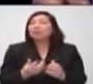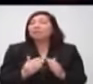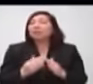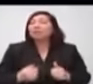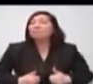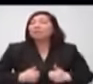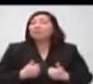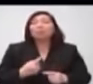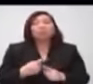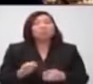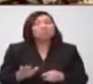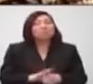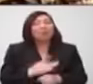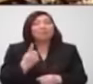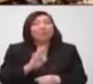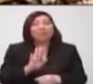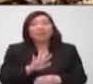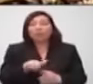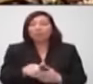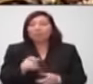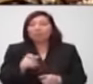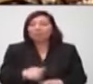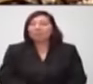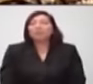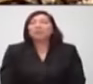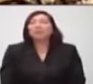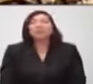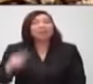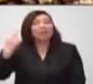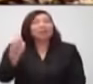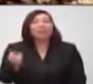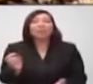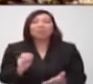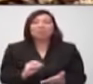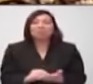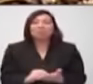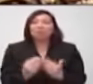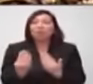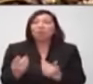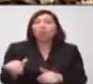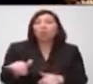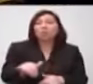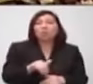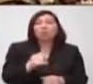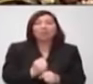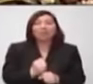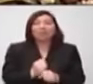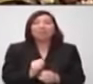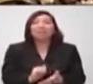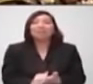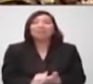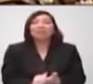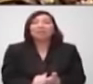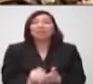vivienda sumamente agradable para los pobladores. Razones que además van aparejadas con un trabajo que se está haciendo